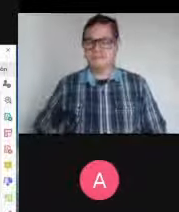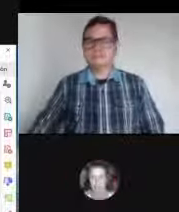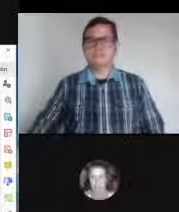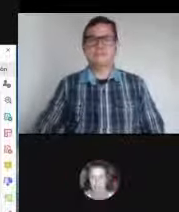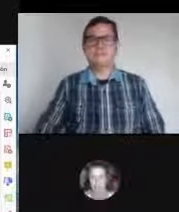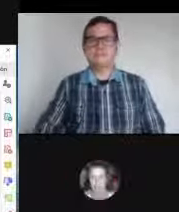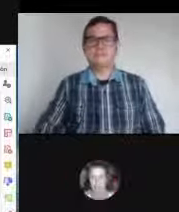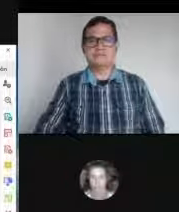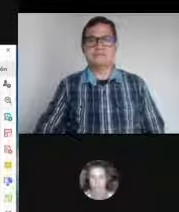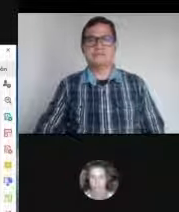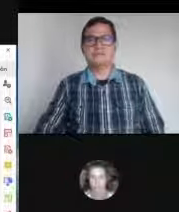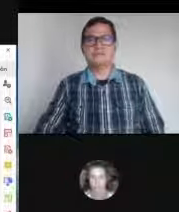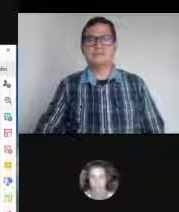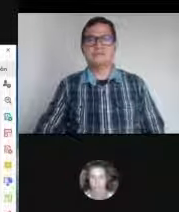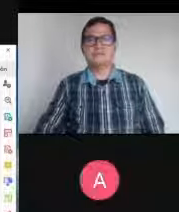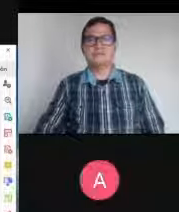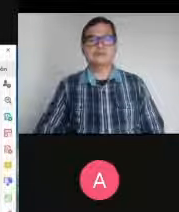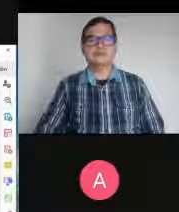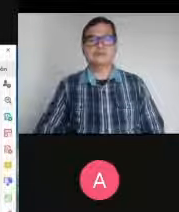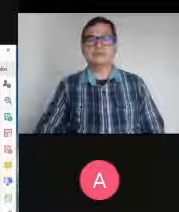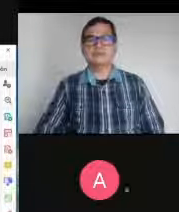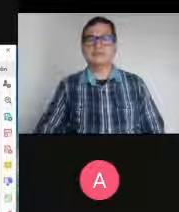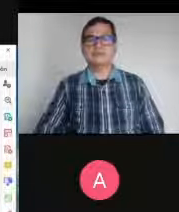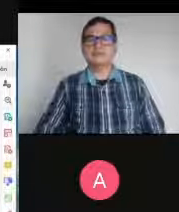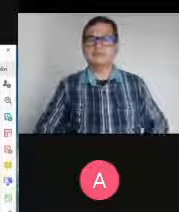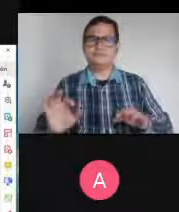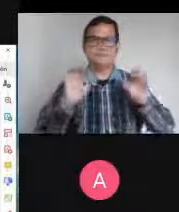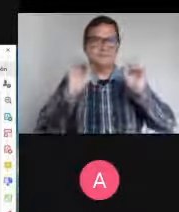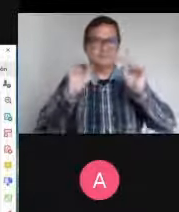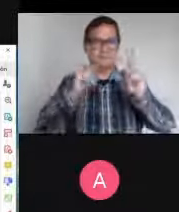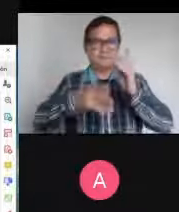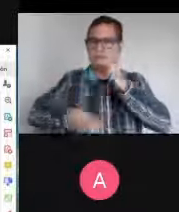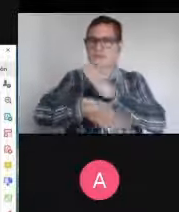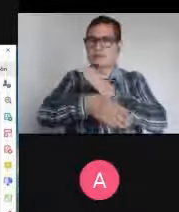No, profe, muy claro. Bueno, listo. Vamos a continuar con